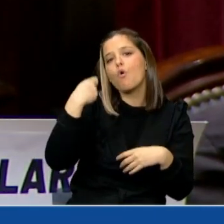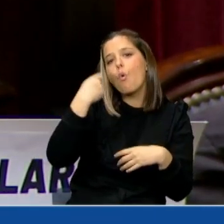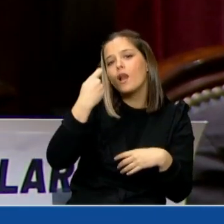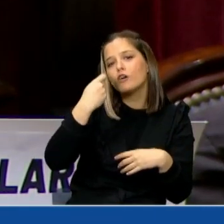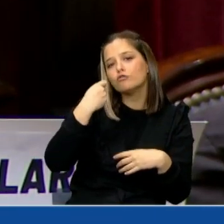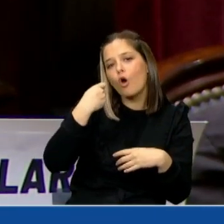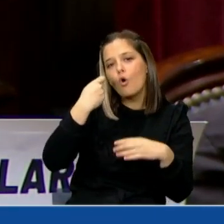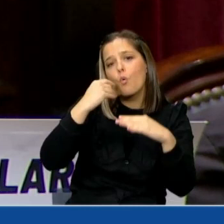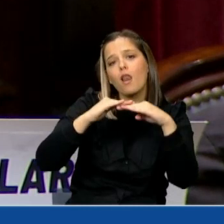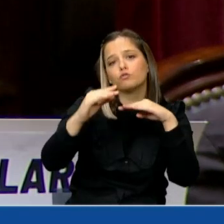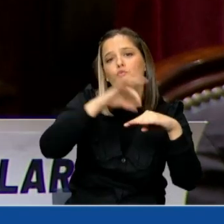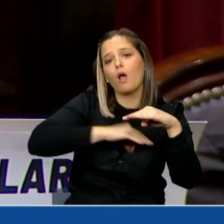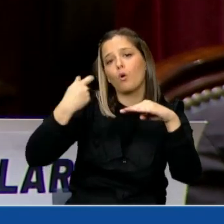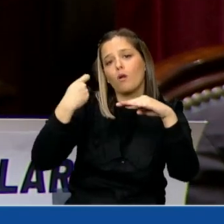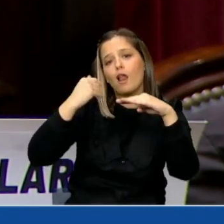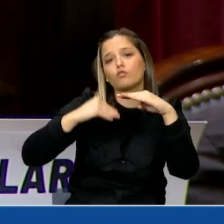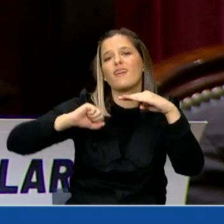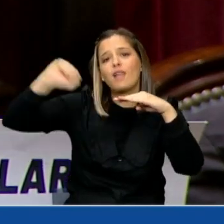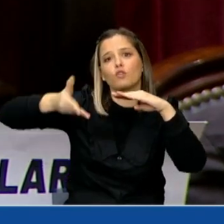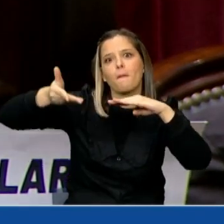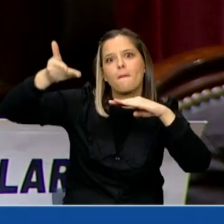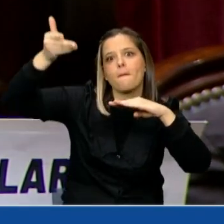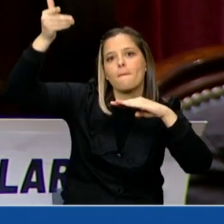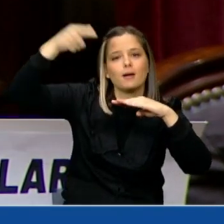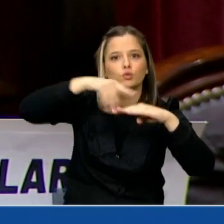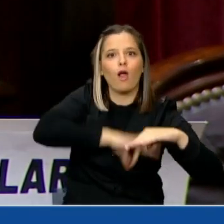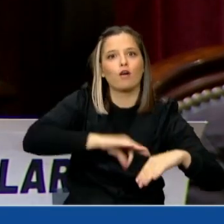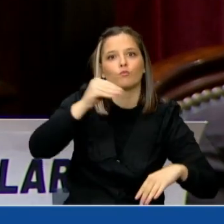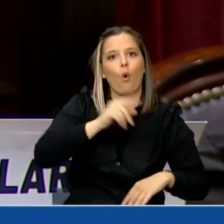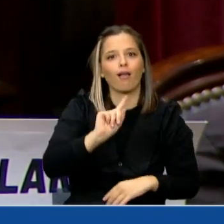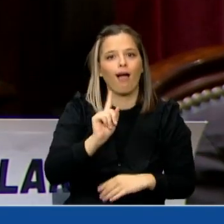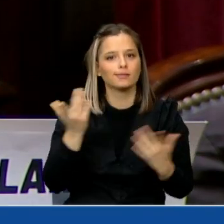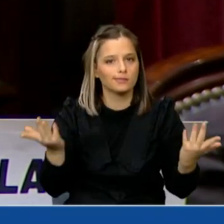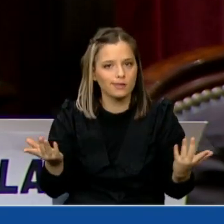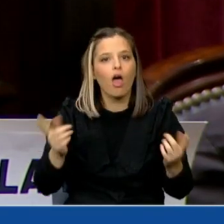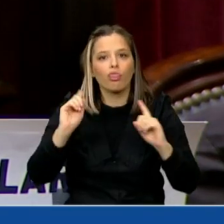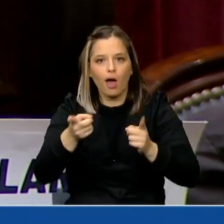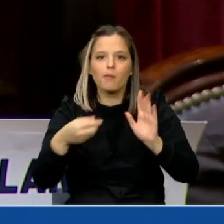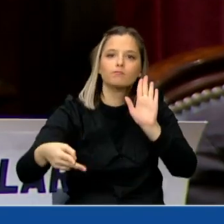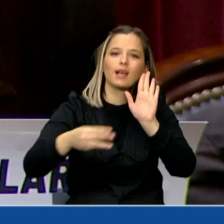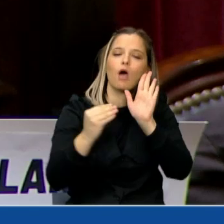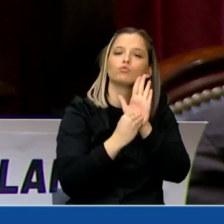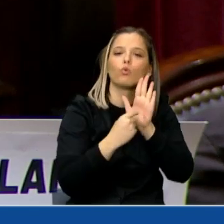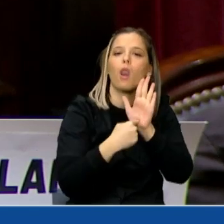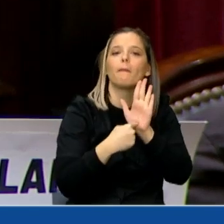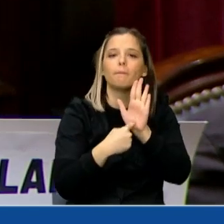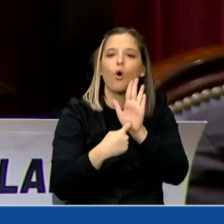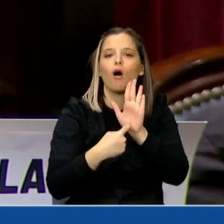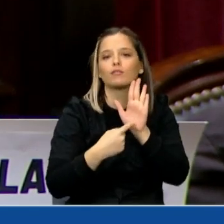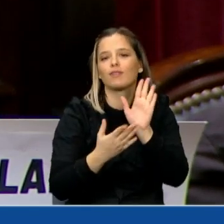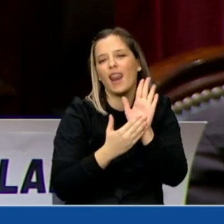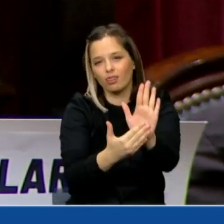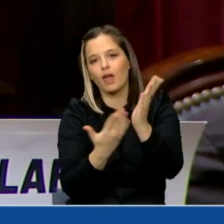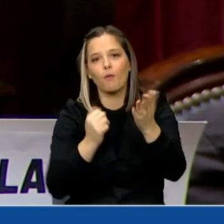queden debajo y pierdan enormemente con la inflación. Se negaron una cláusula de garantía por inflación como propusimos en su momento. Pero le doy